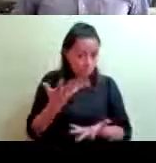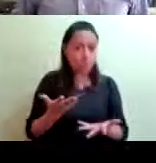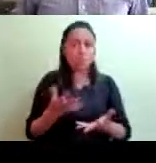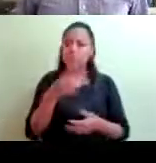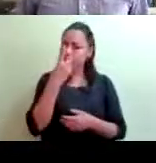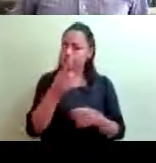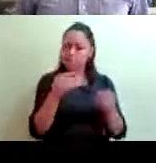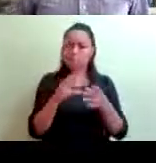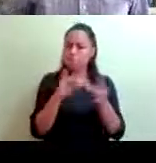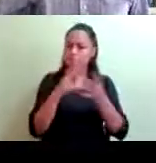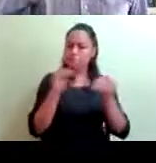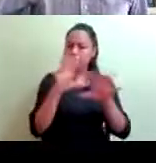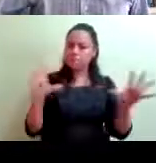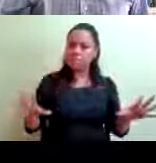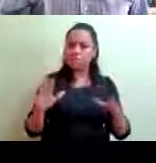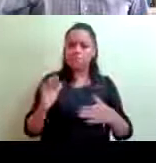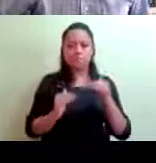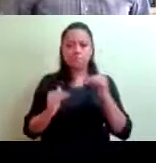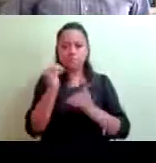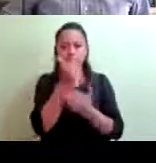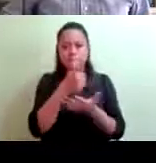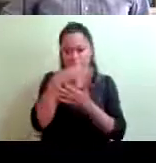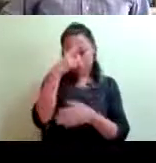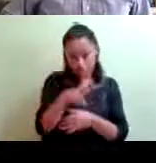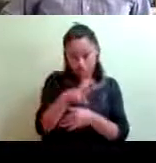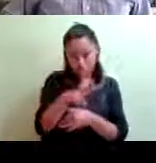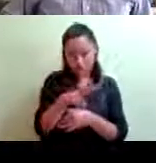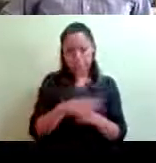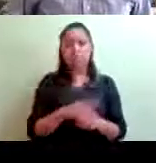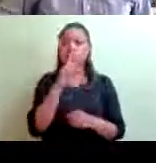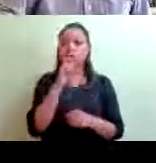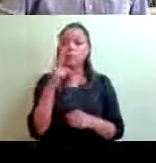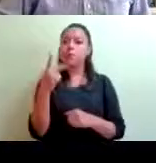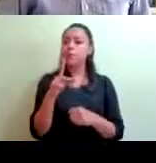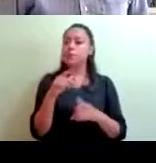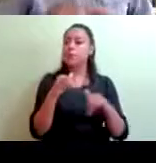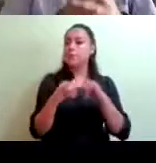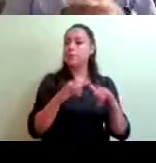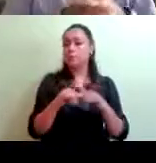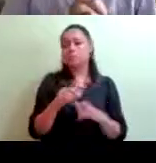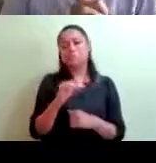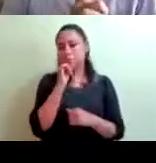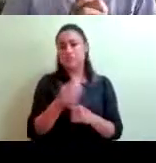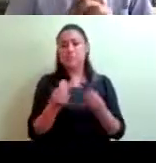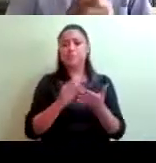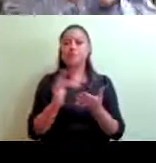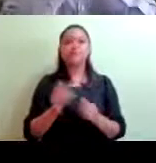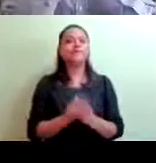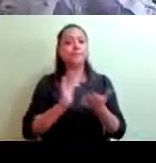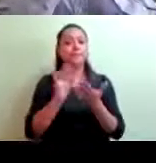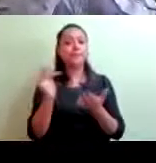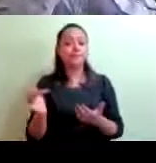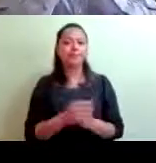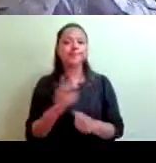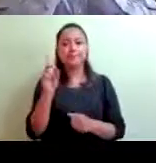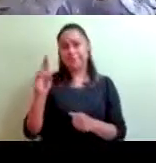soberanía de la Ciudad de México sobre los cuerpos de agua de su territorio. Muchas gracias. Gracias, doctora Maya Álvarez y Casa, por